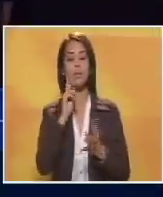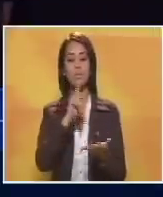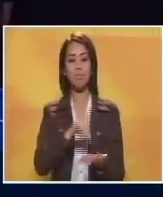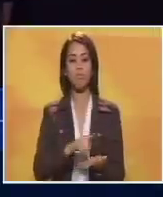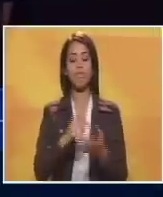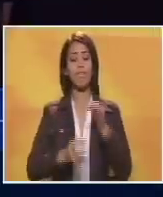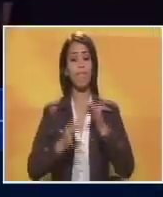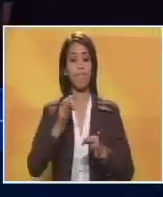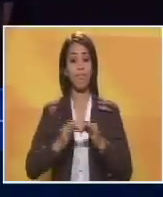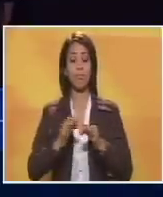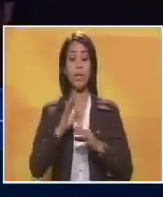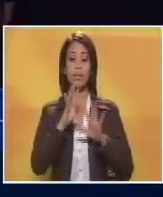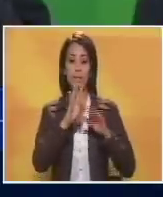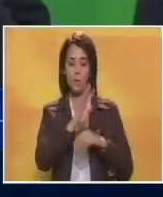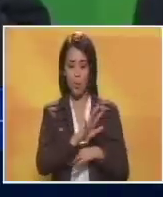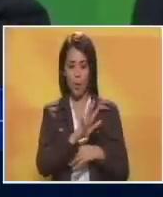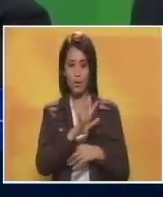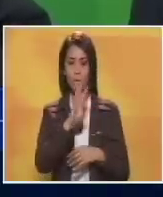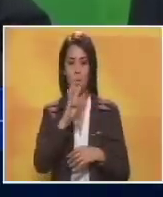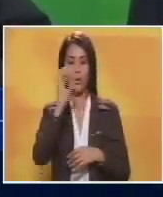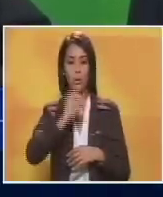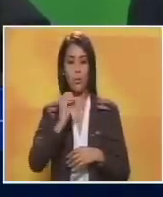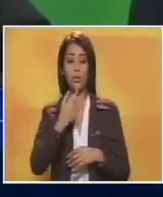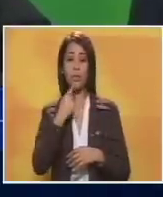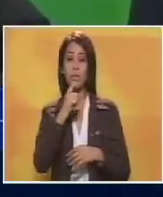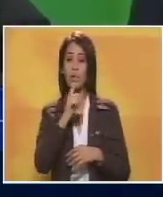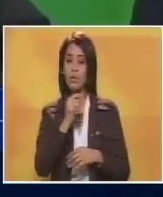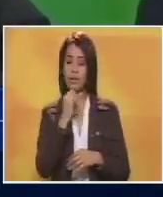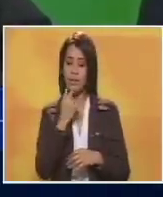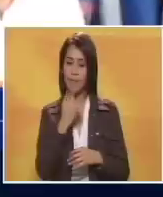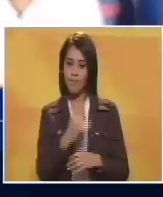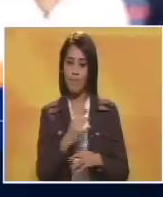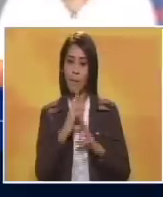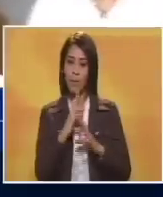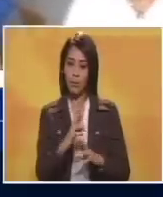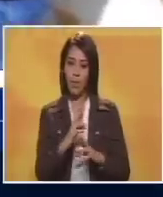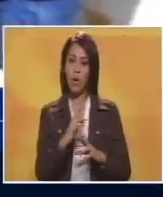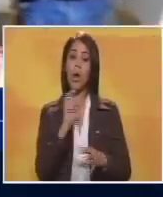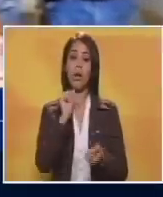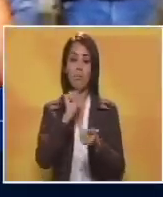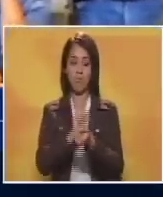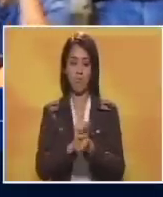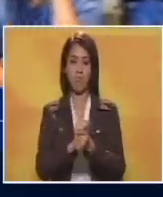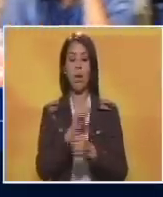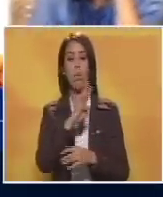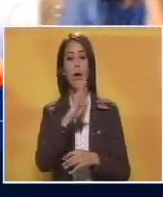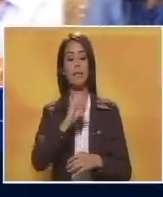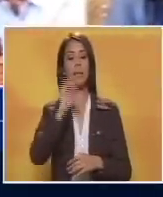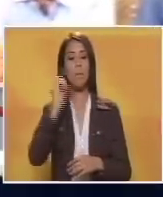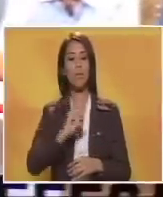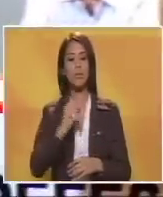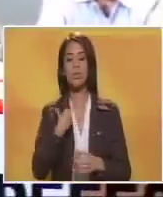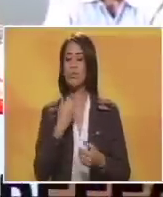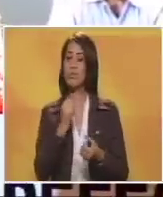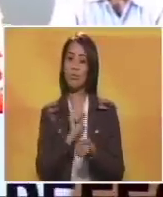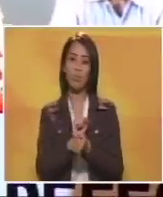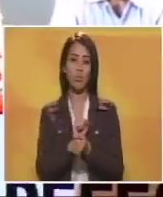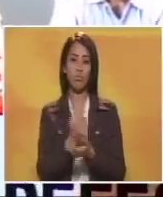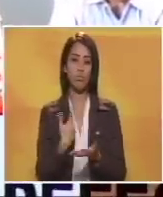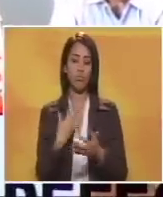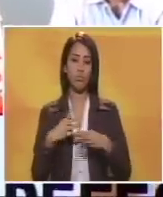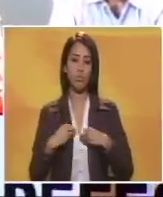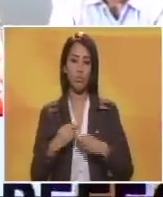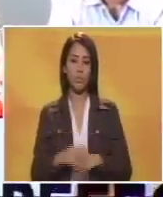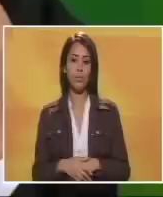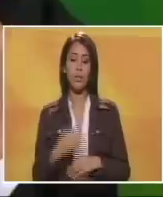en prisión, 54% de los que contestaron consideran que el arresto fue justo, 40% lo califica de injusto y 6%